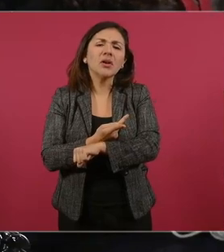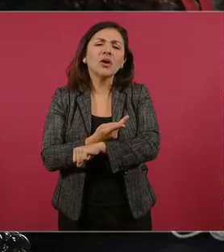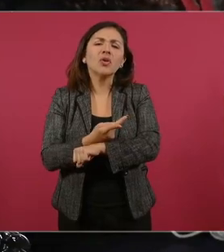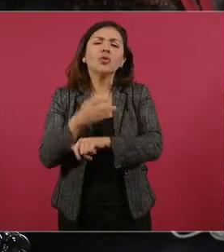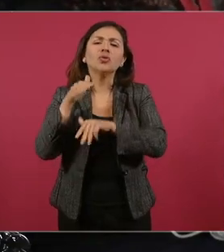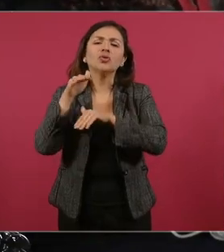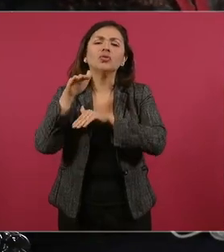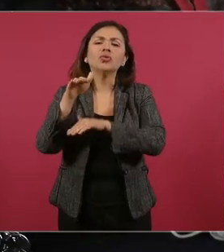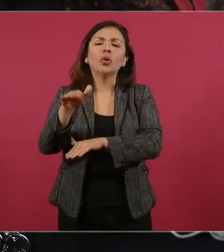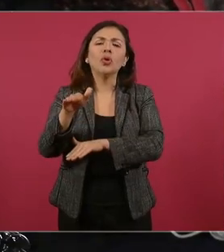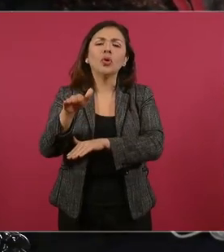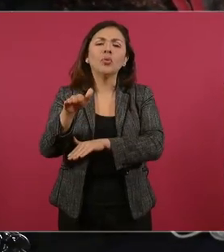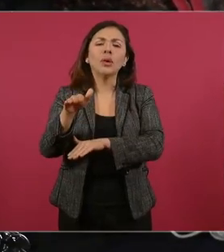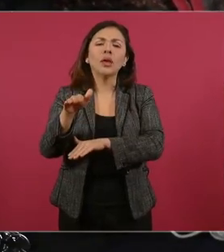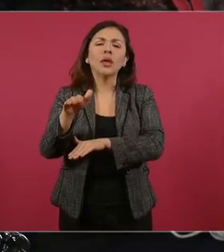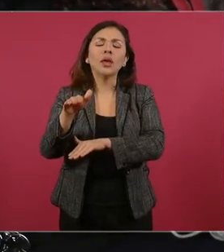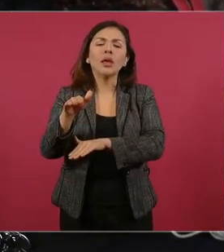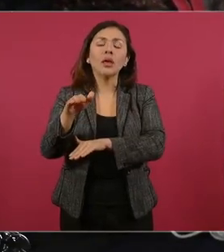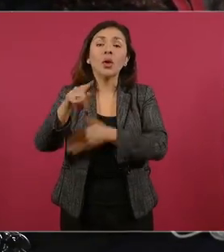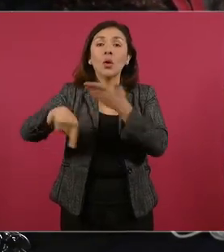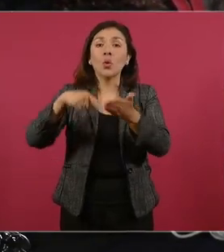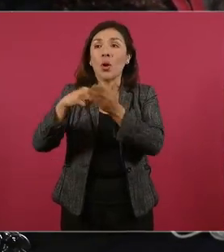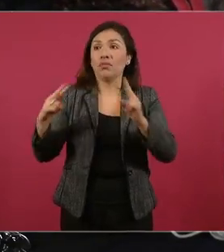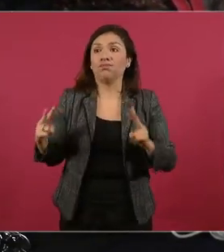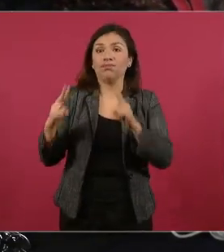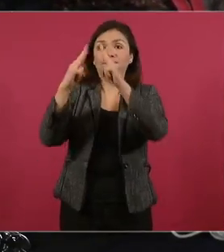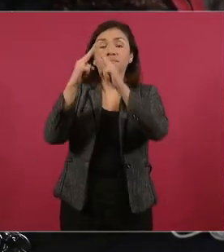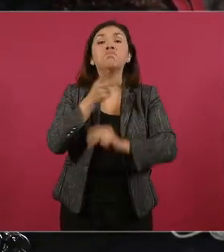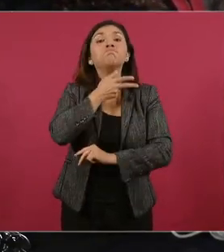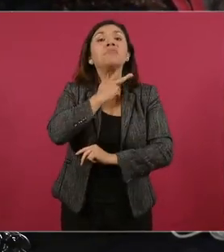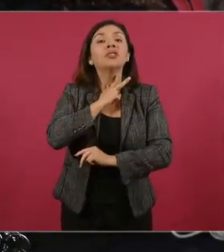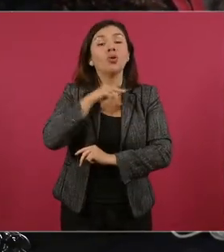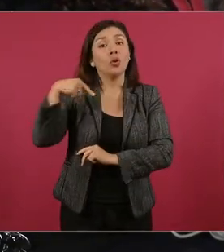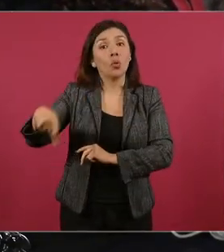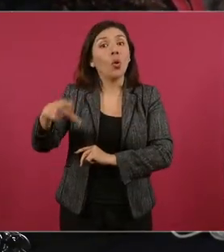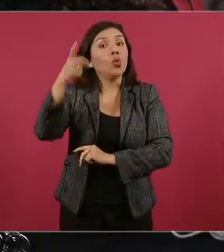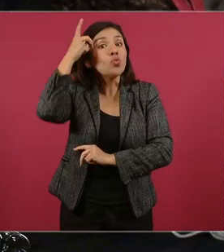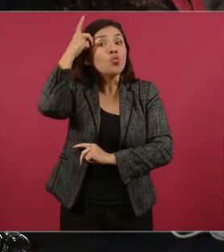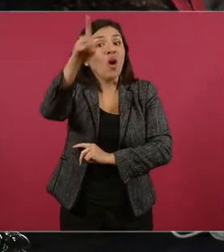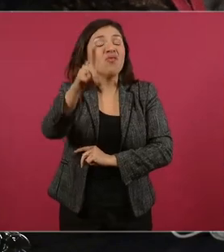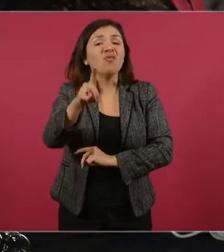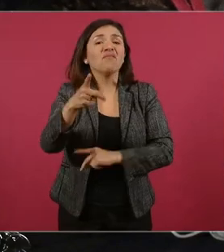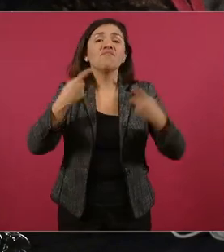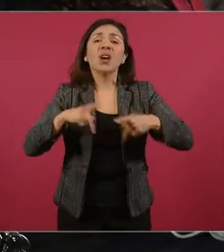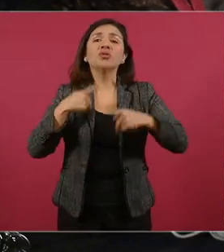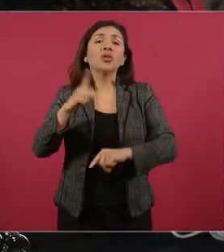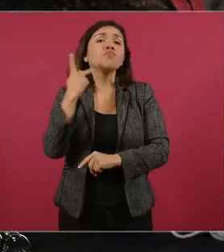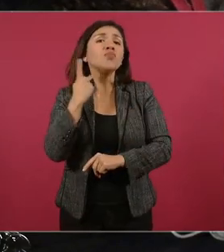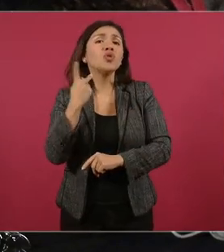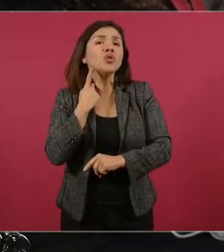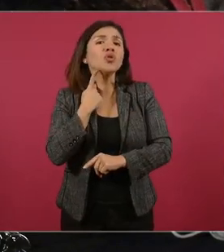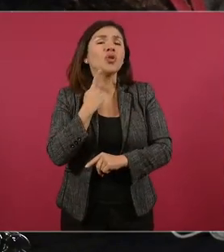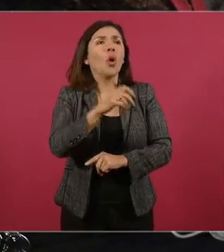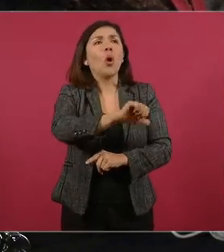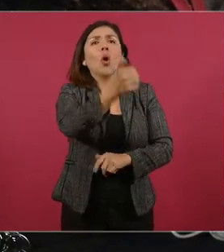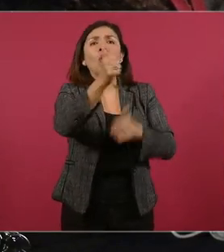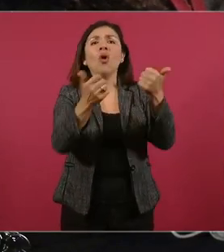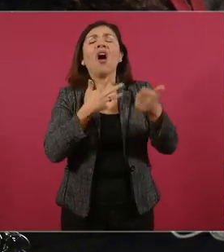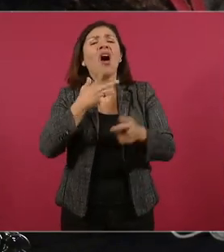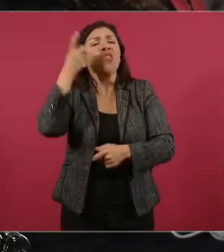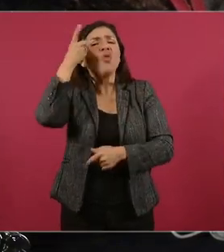respecto a las plataformas petroleras de las cuales eran propietarios algunos políticos y otros, bueno, solo tenían